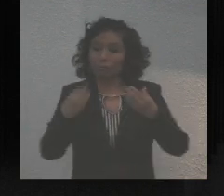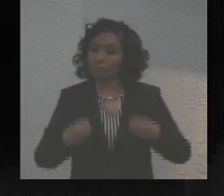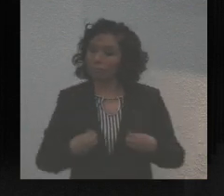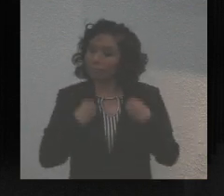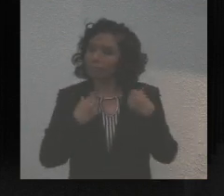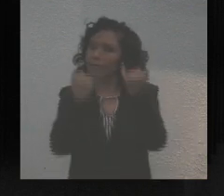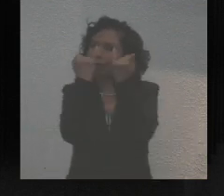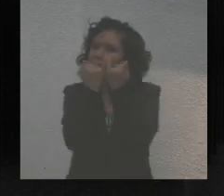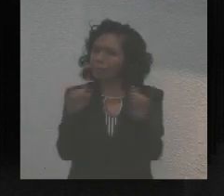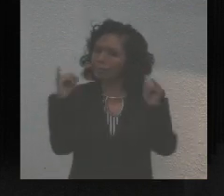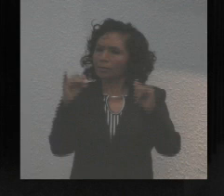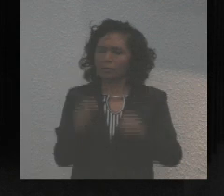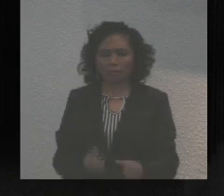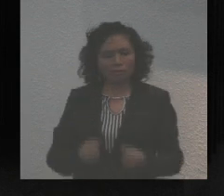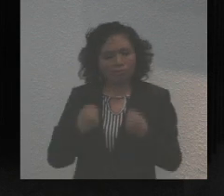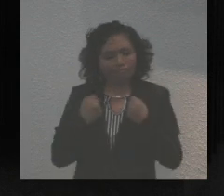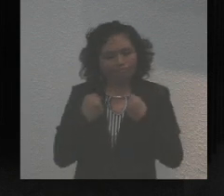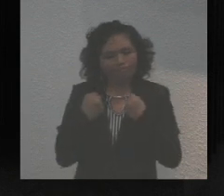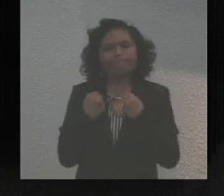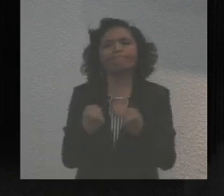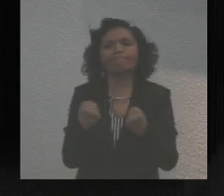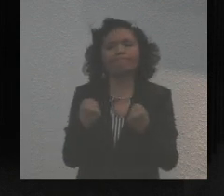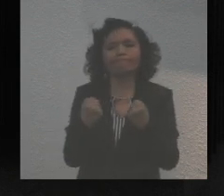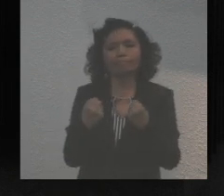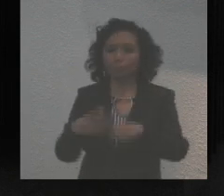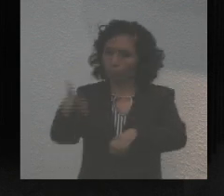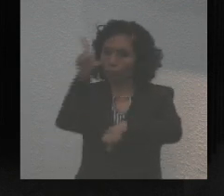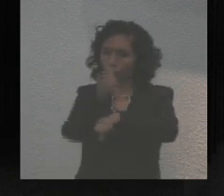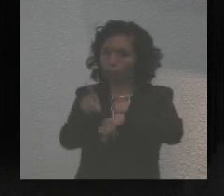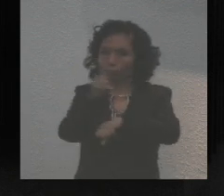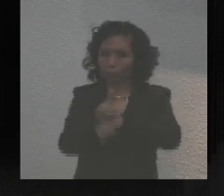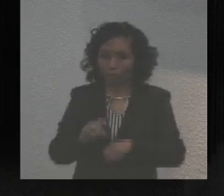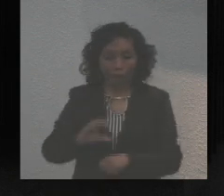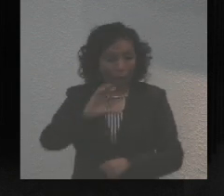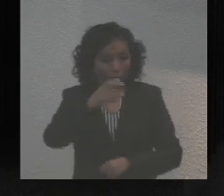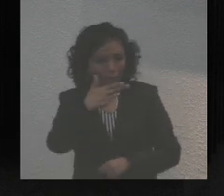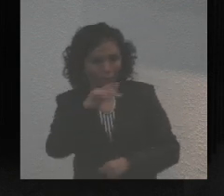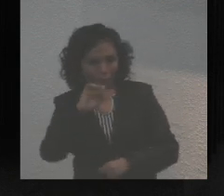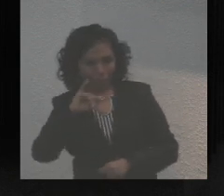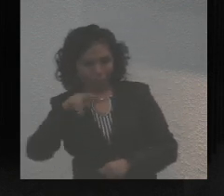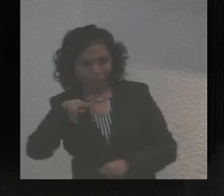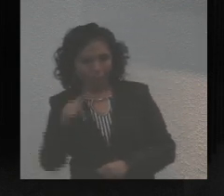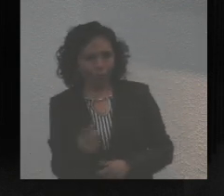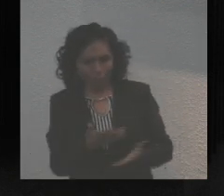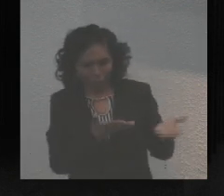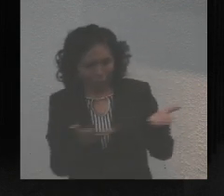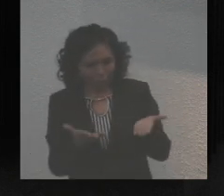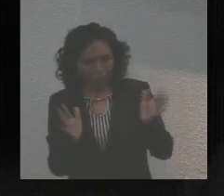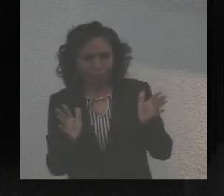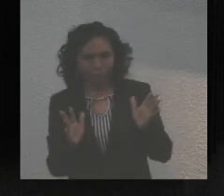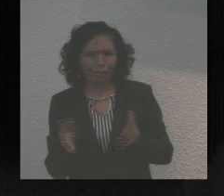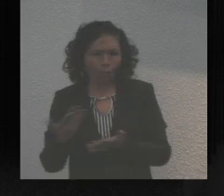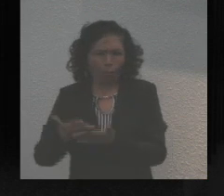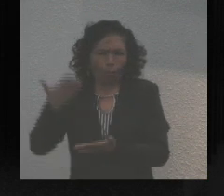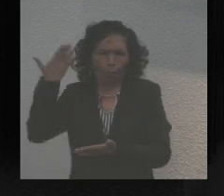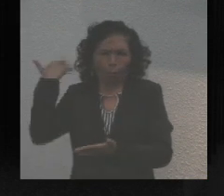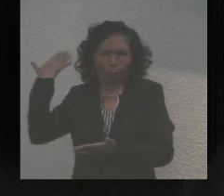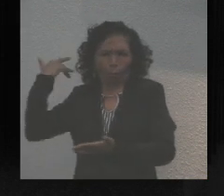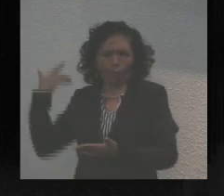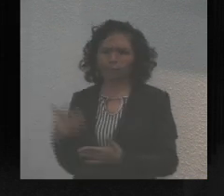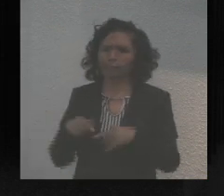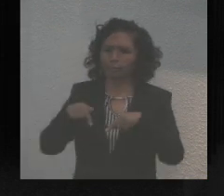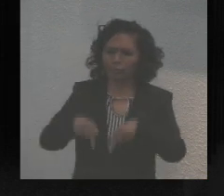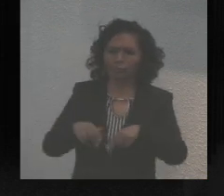y la defendamos día tras día. Chanito también está aquí, que llegó hace tantos años a playa. Y en